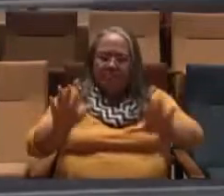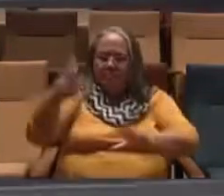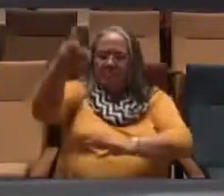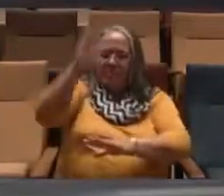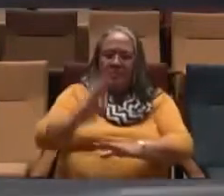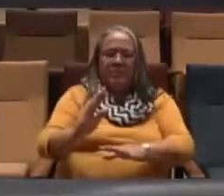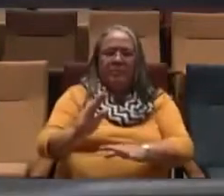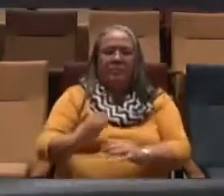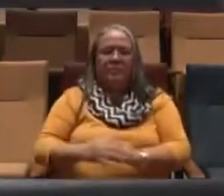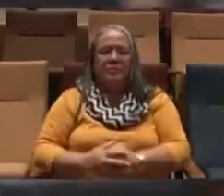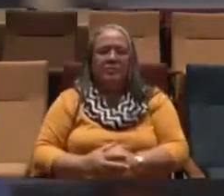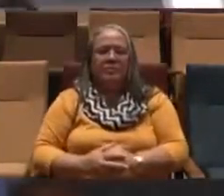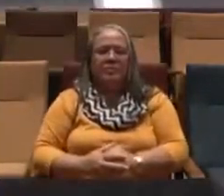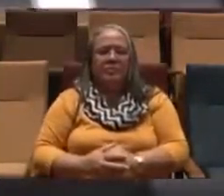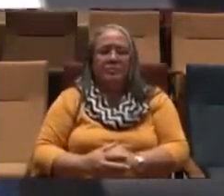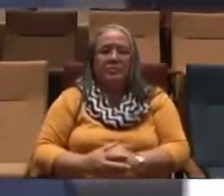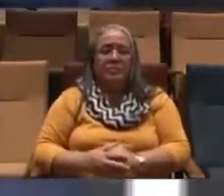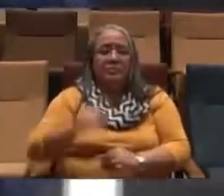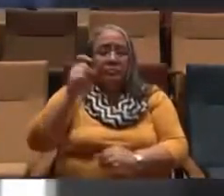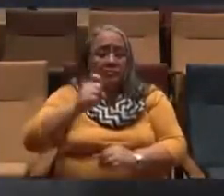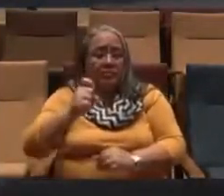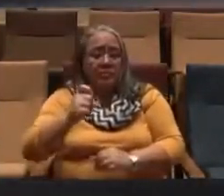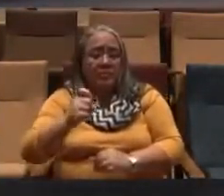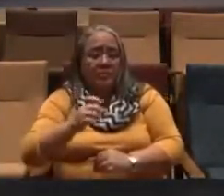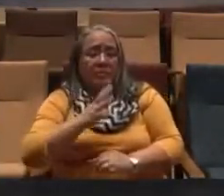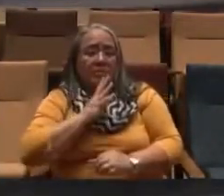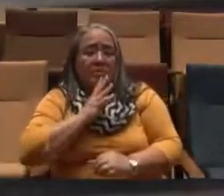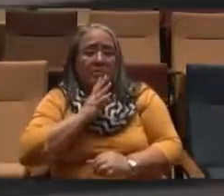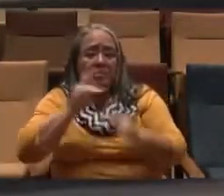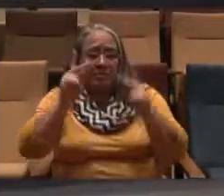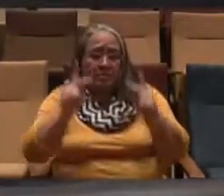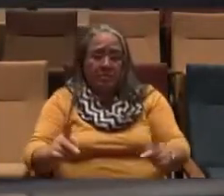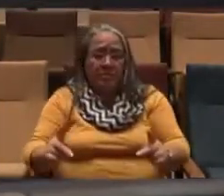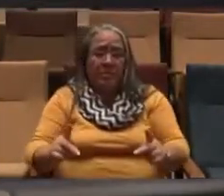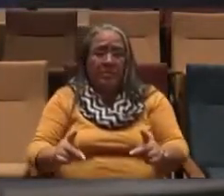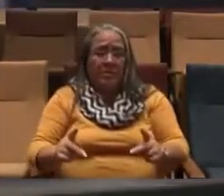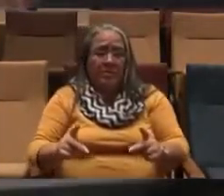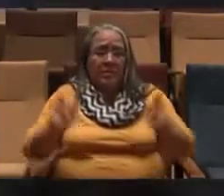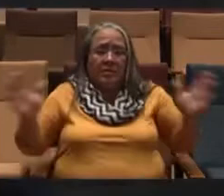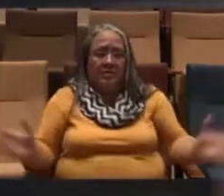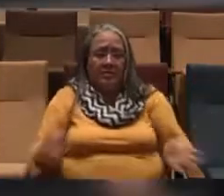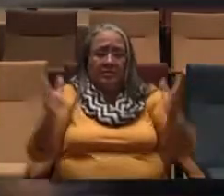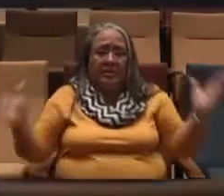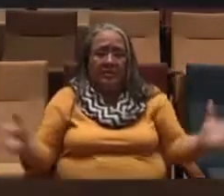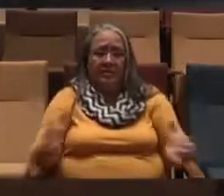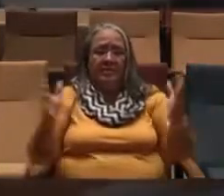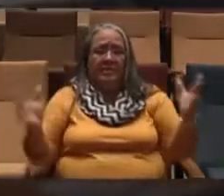your city. Tengo que decirte algo, acompáñame, que hay gente aquí atrás que está provocándome a predicar.